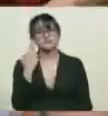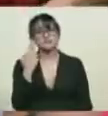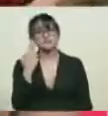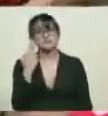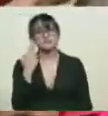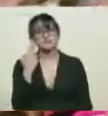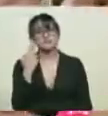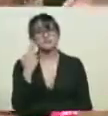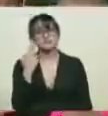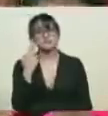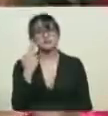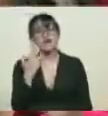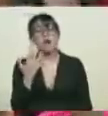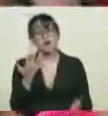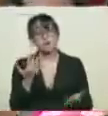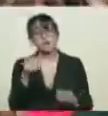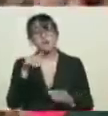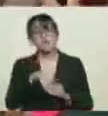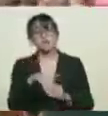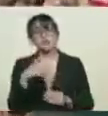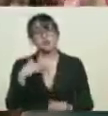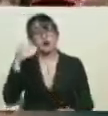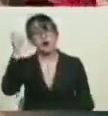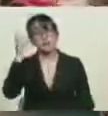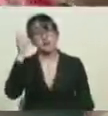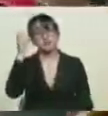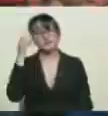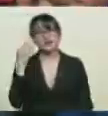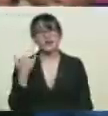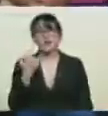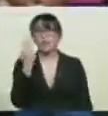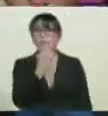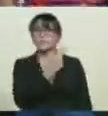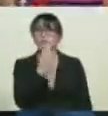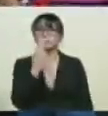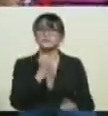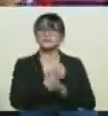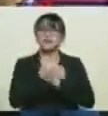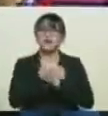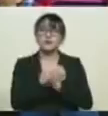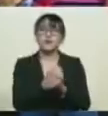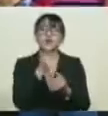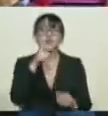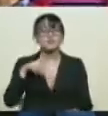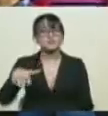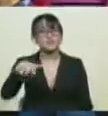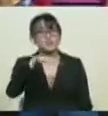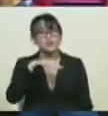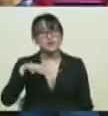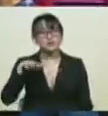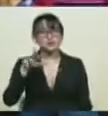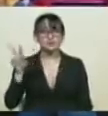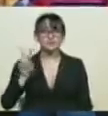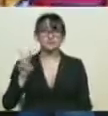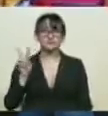a pedirte el voto por mi capacidad, mi compromiso, mi amor con el pueblo venezolano.